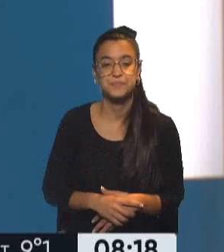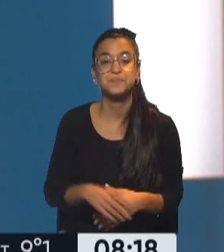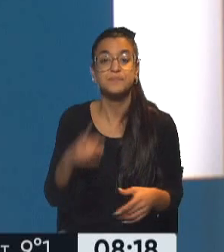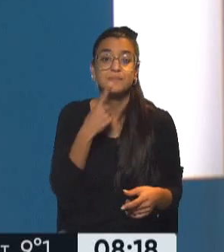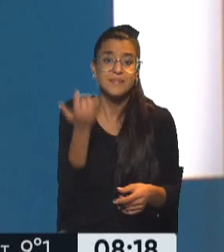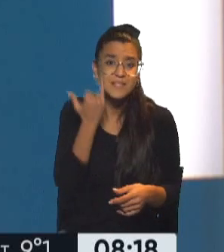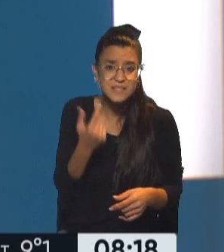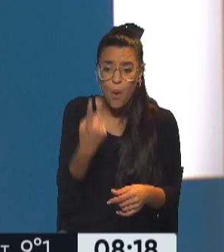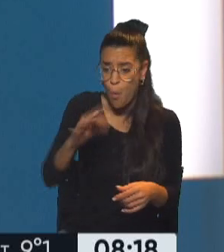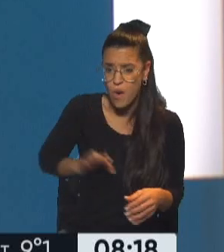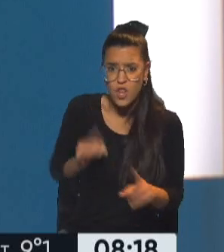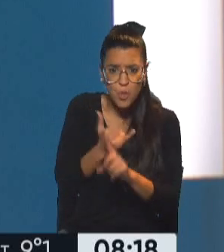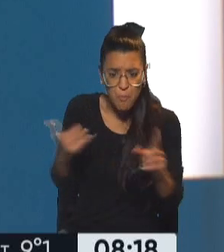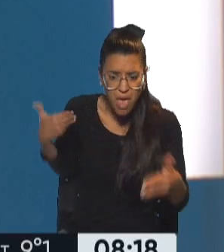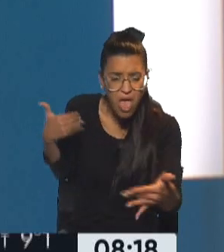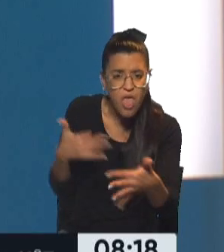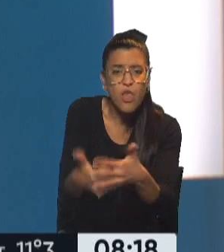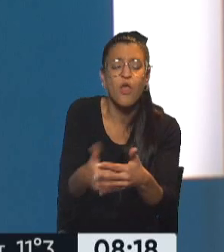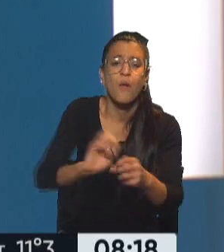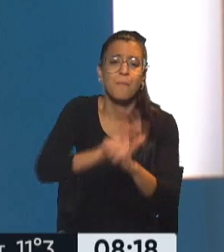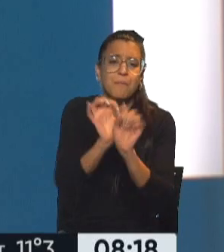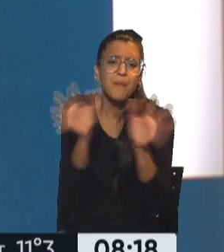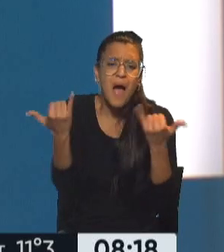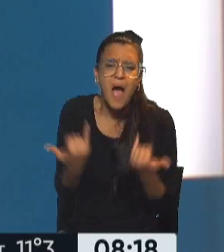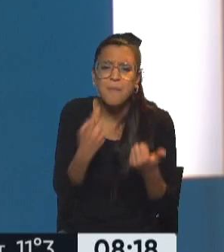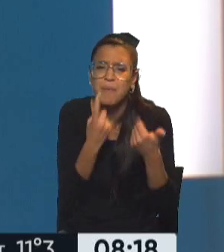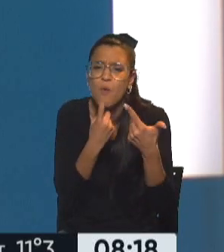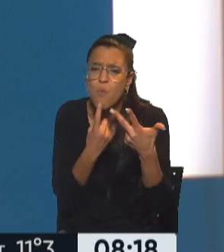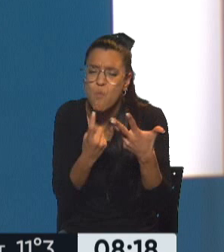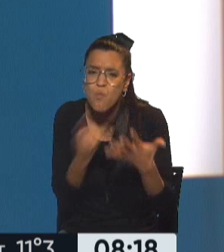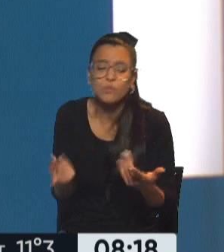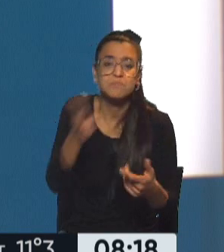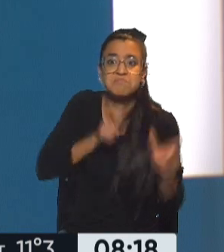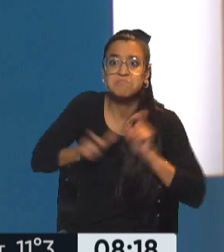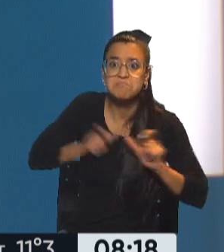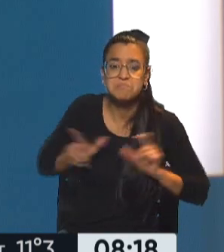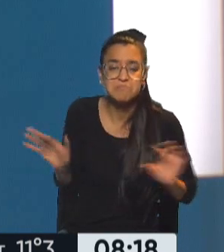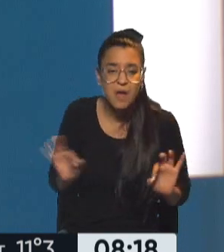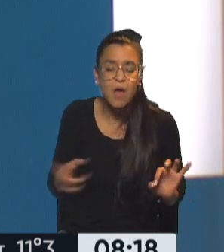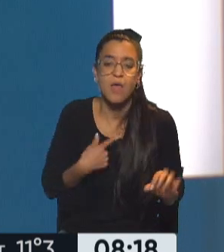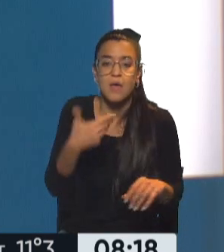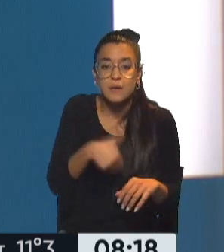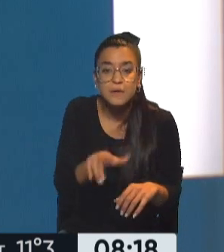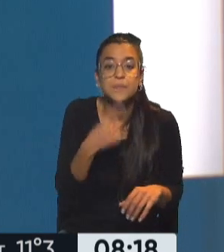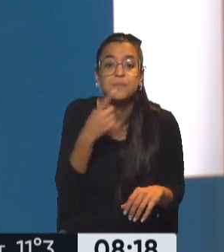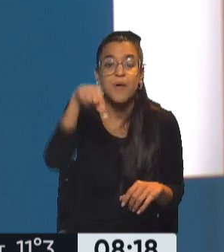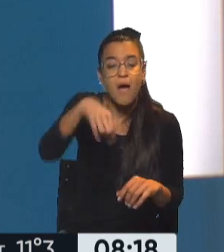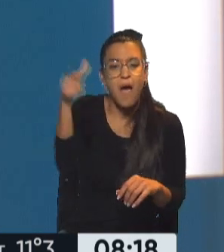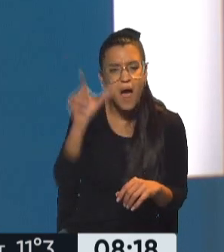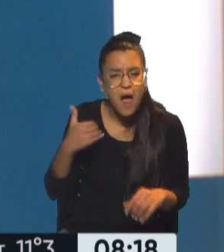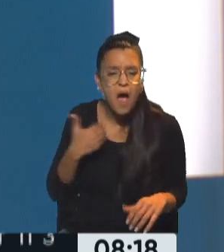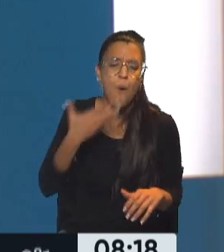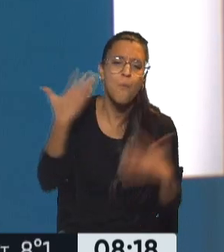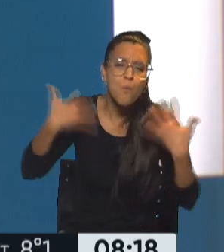A ver, ya ha pasado más de un año y medio, seguimos hablando de pandemia, hay muchas preguntas que todavía están sin respuesta y en las últimas horas aquí en la Argentina mucho se ha